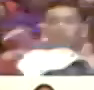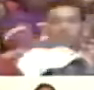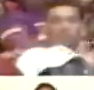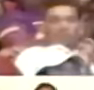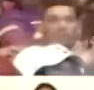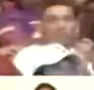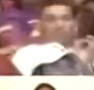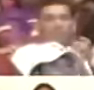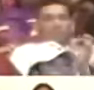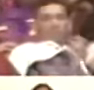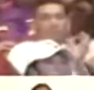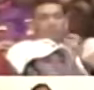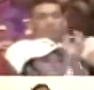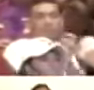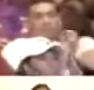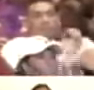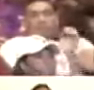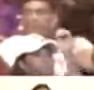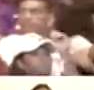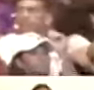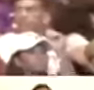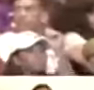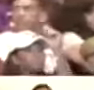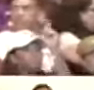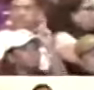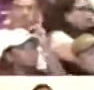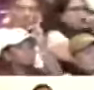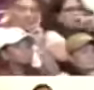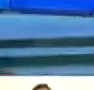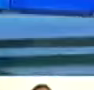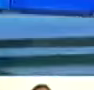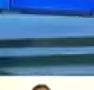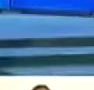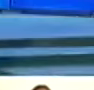Y precisamente aquí tenemos un esquema bien chévere.